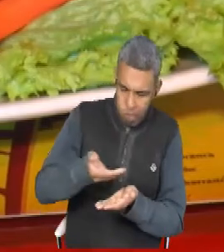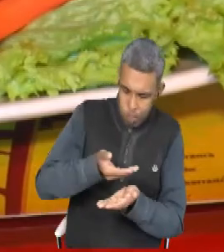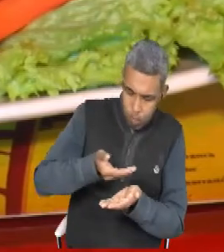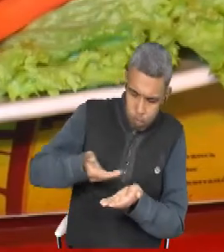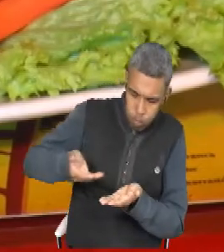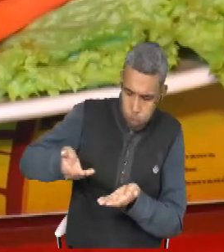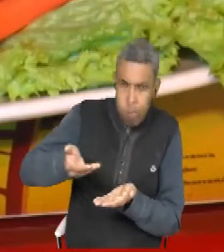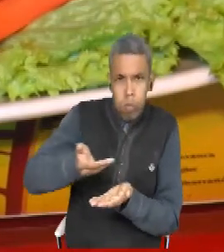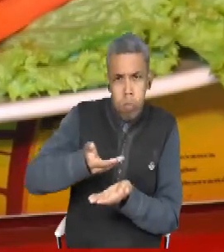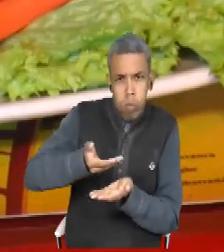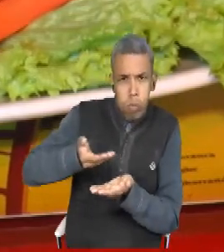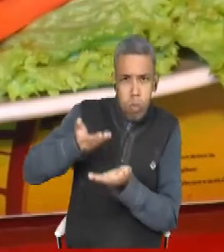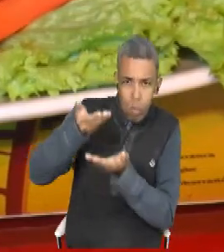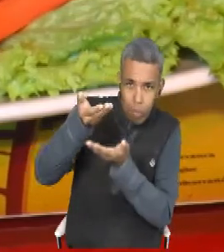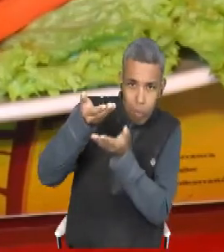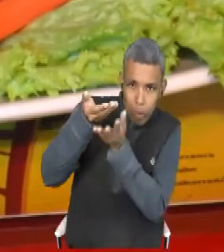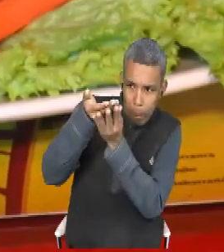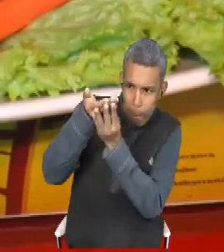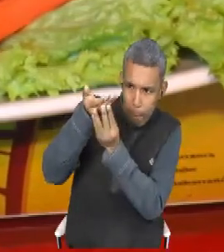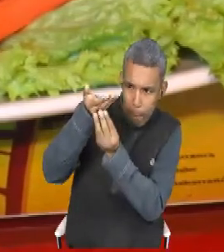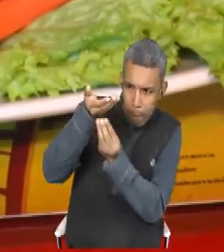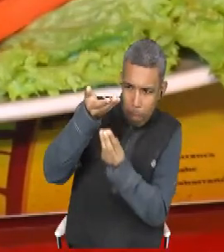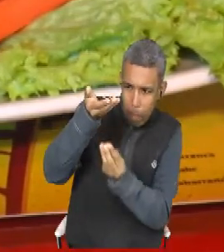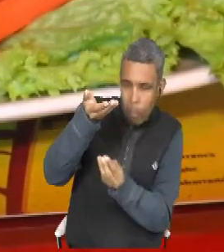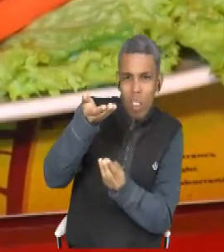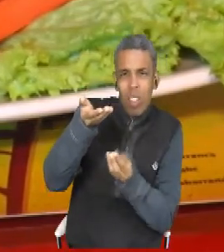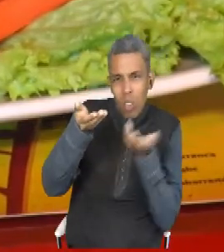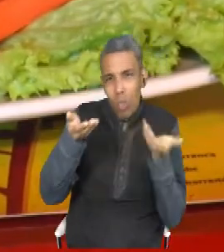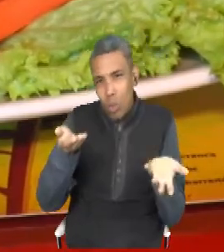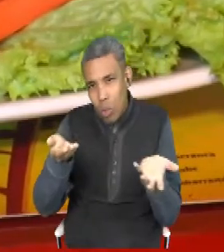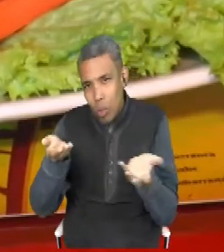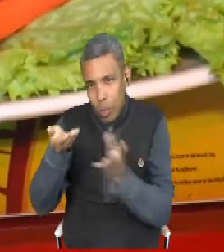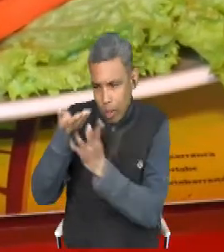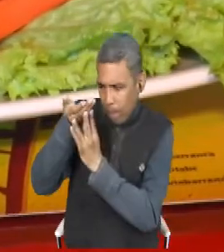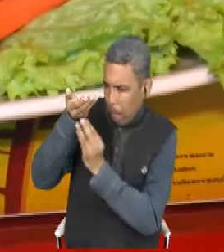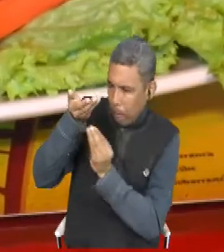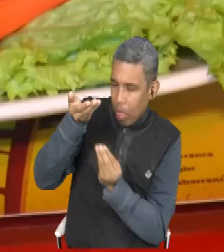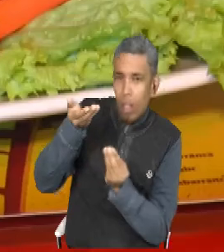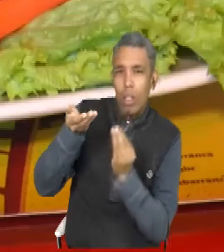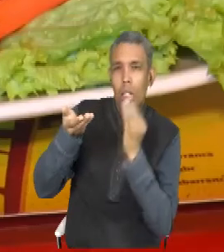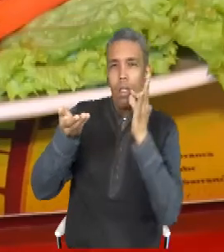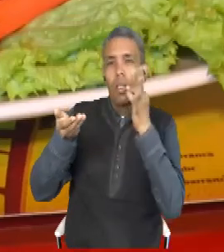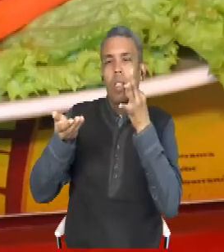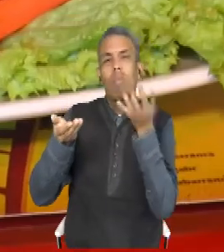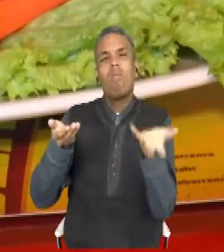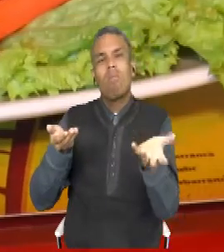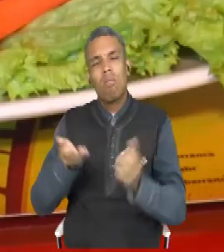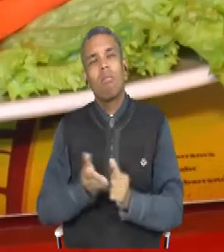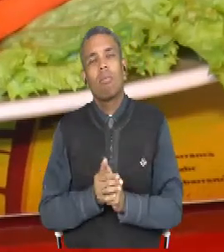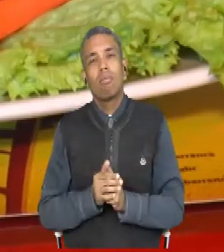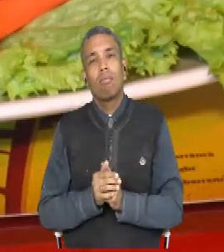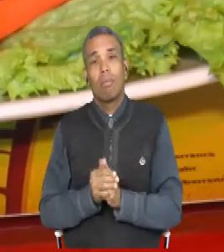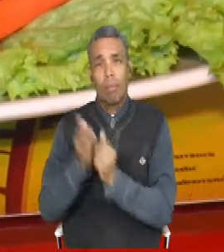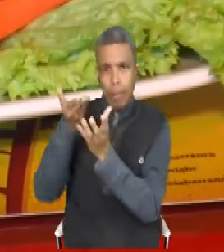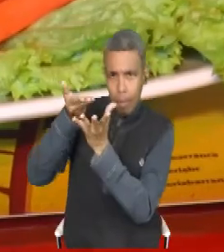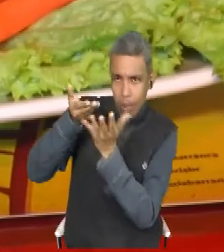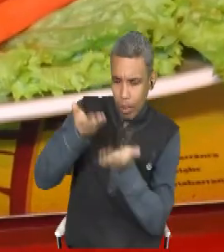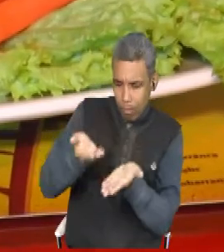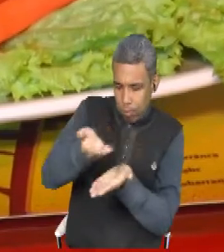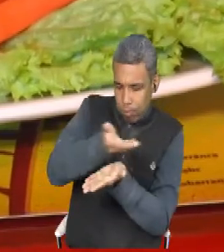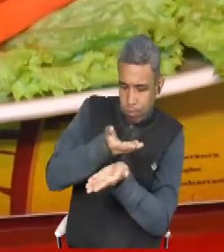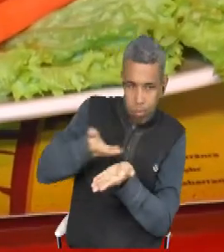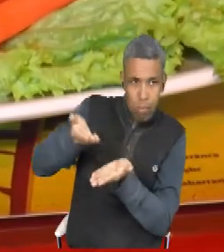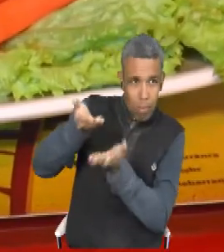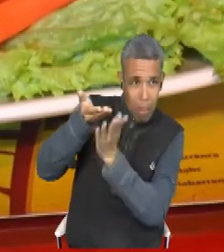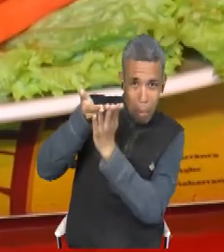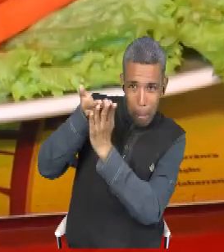de cómo es la preparación de esta salsa, que es básicamente como el toque especial. Nuestra salsa, sí, ahí va con un toque de miel, va con